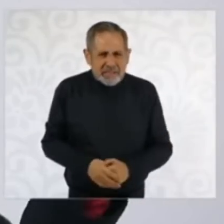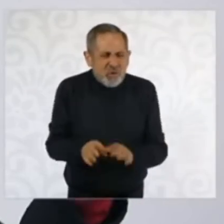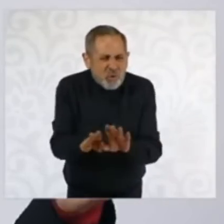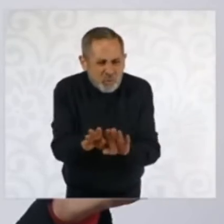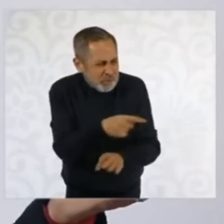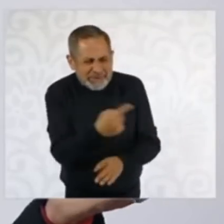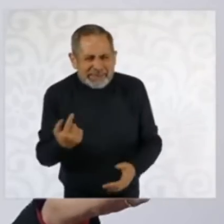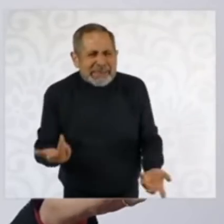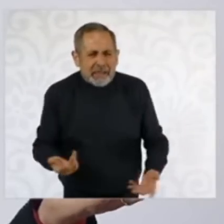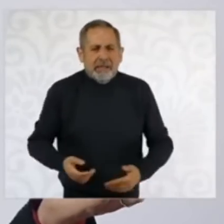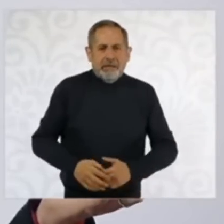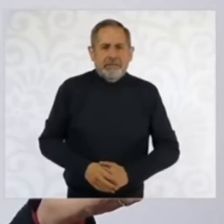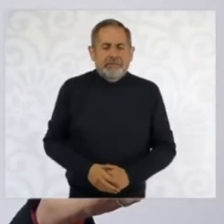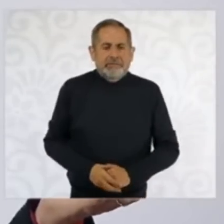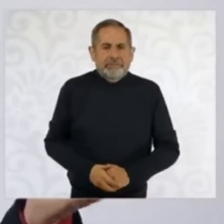¿Cómo?